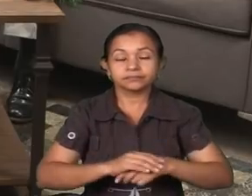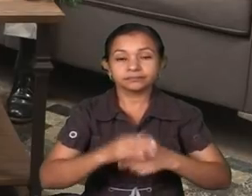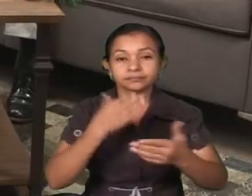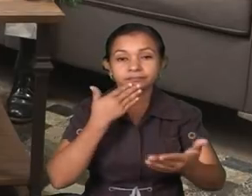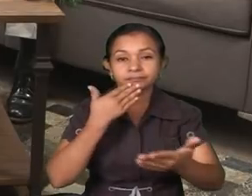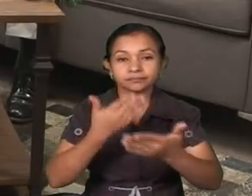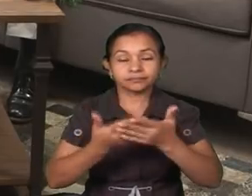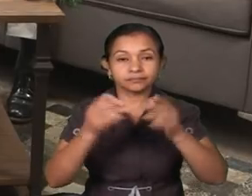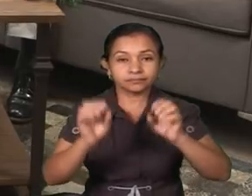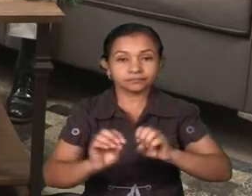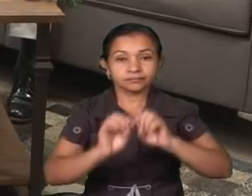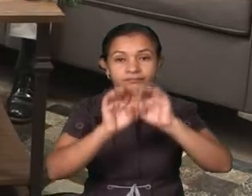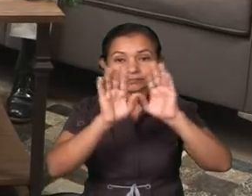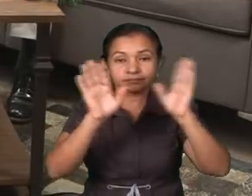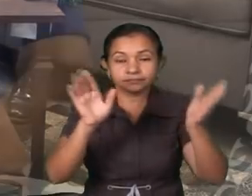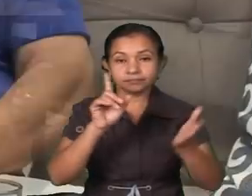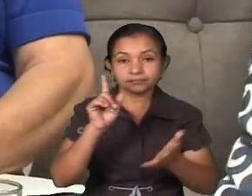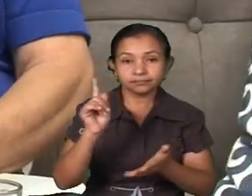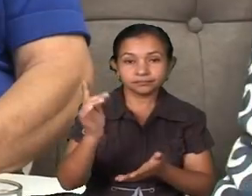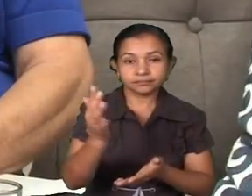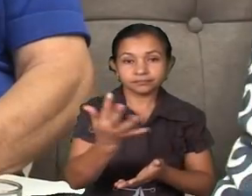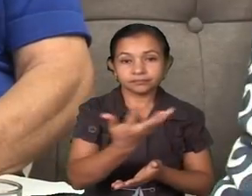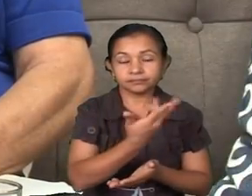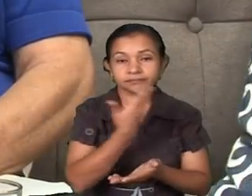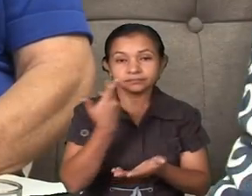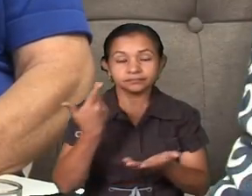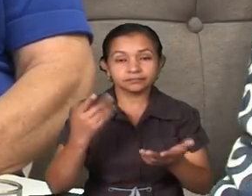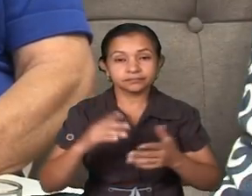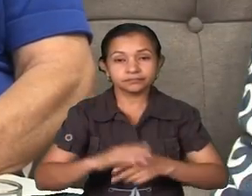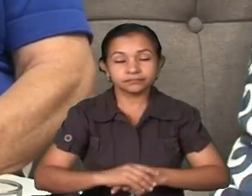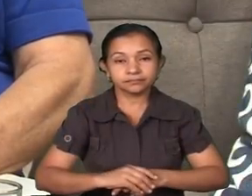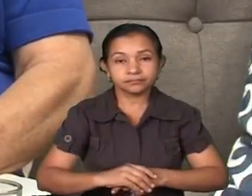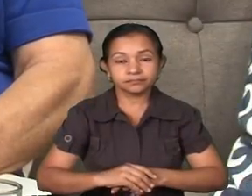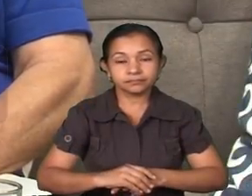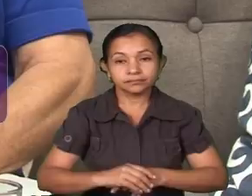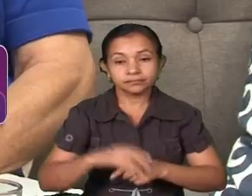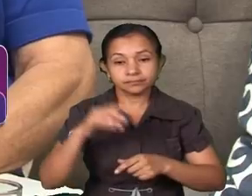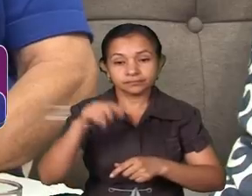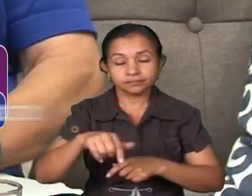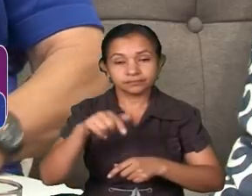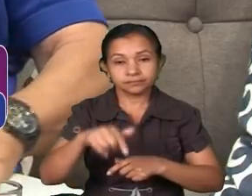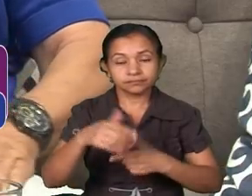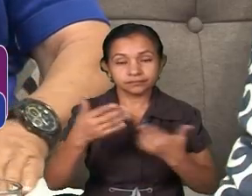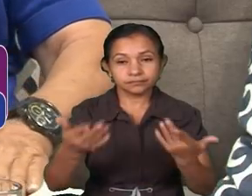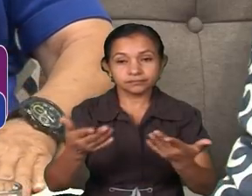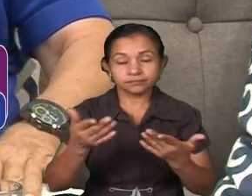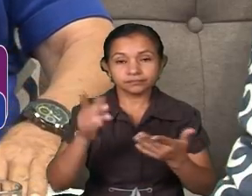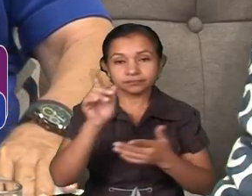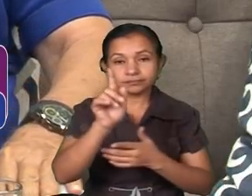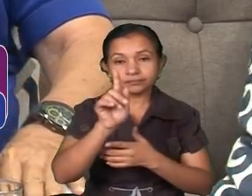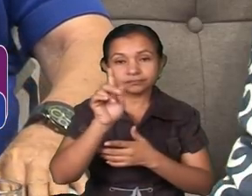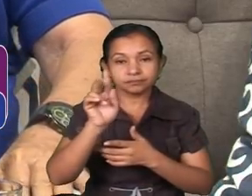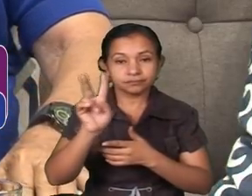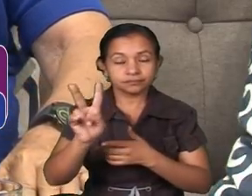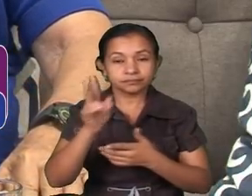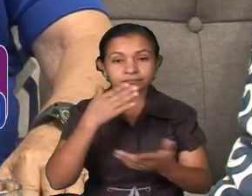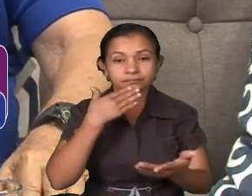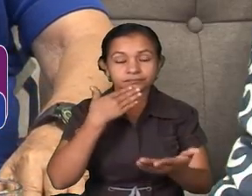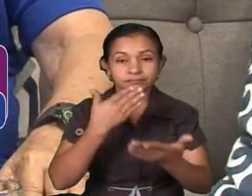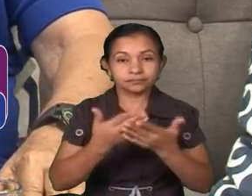días, el personal de esta emisora, de esta televisión. Buenos